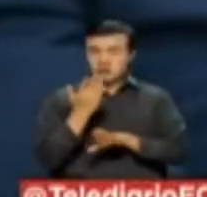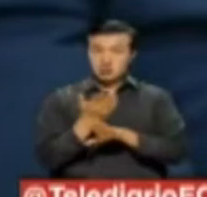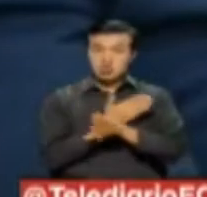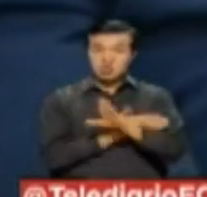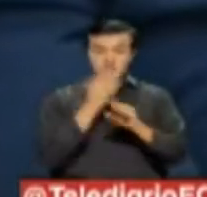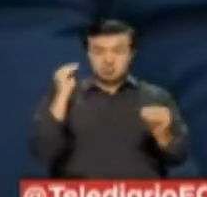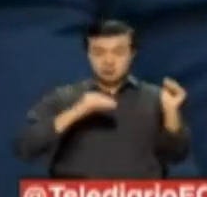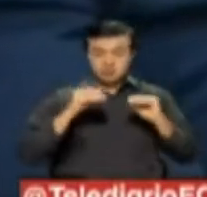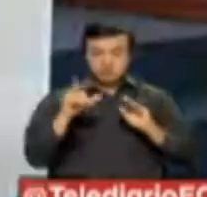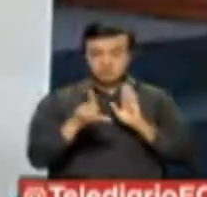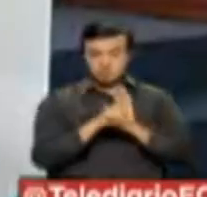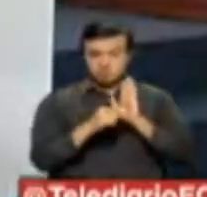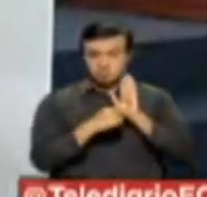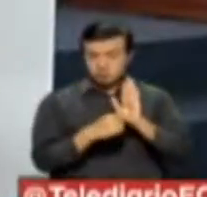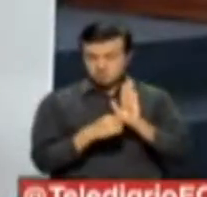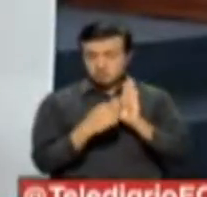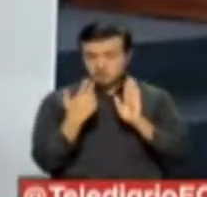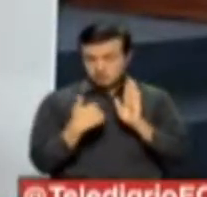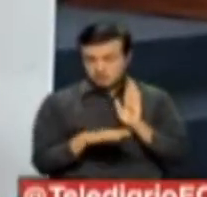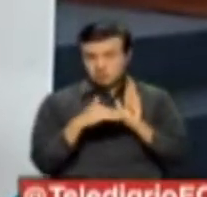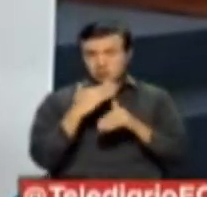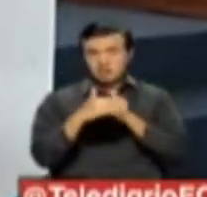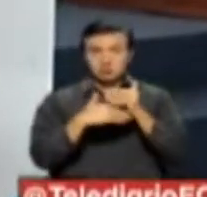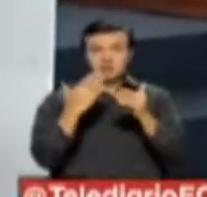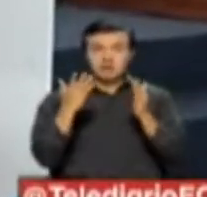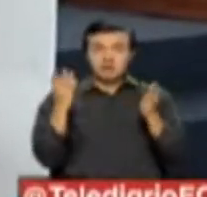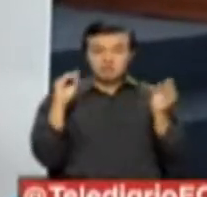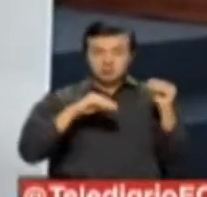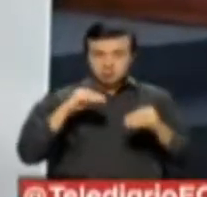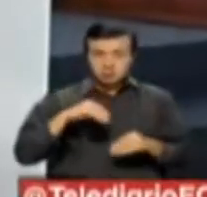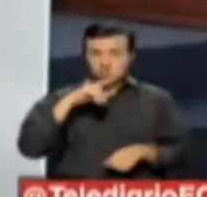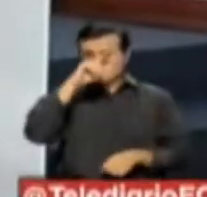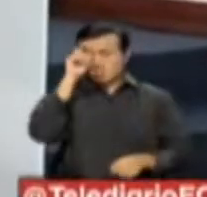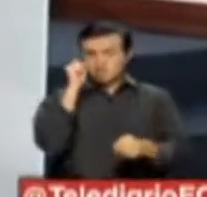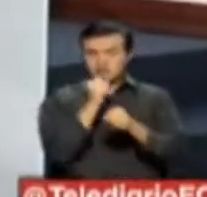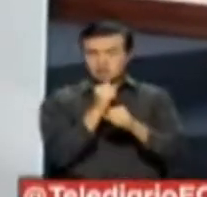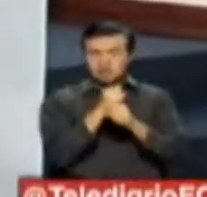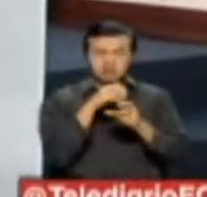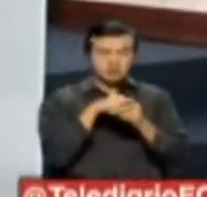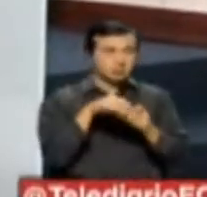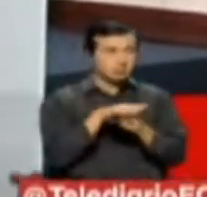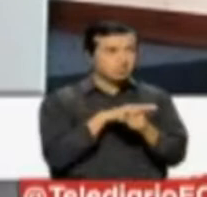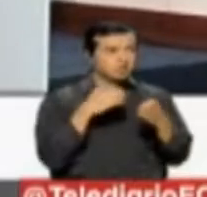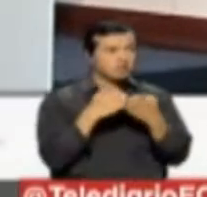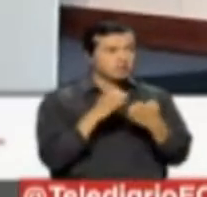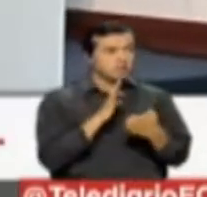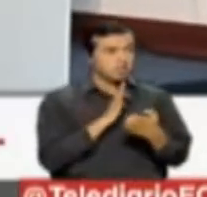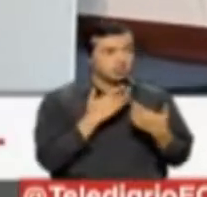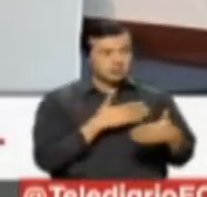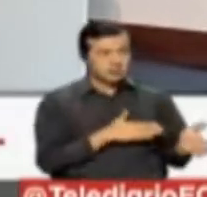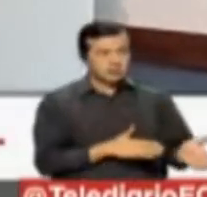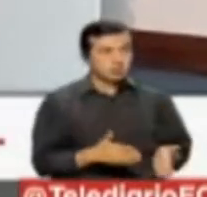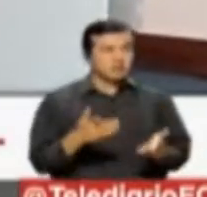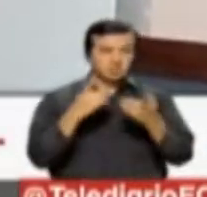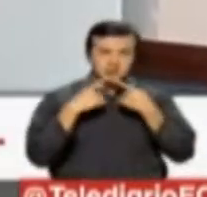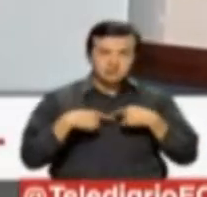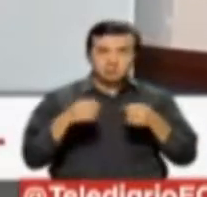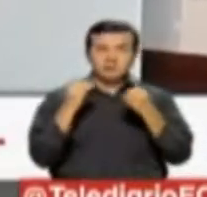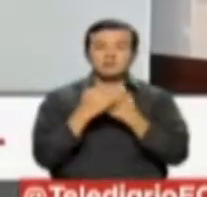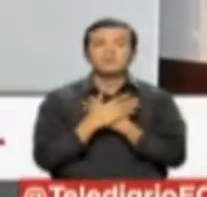construcción de la normativa luego de esto ya los textos pues serán trabajados a nivel interno en con el equipo técnico para luego su promulgación